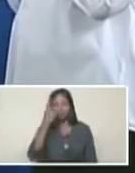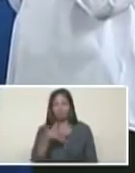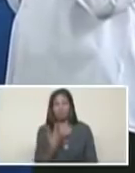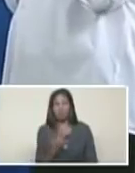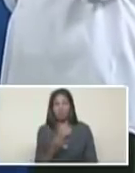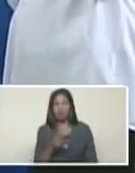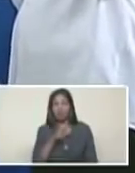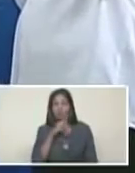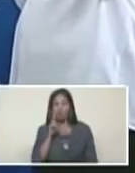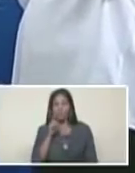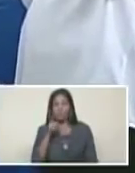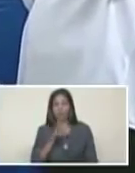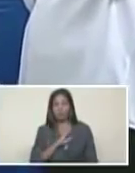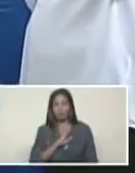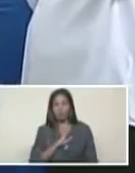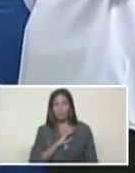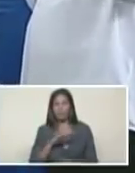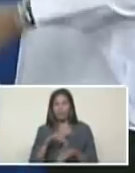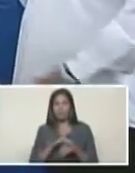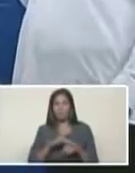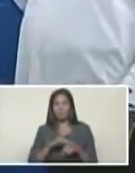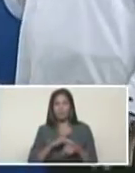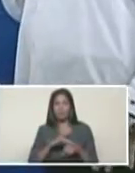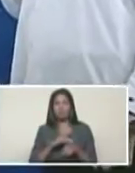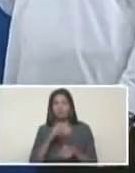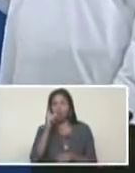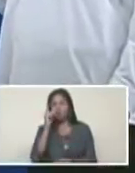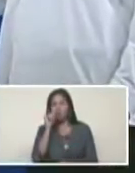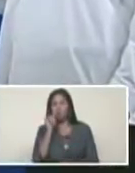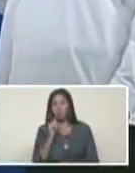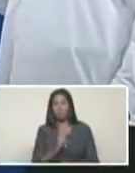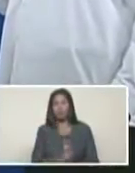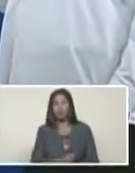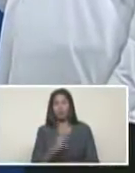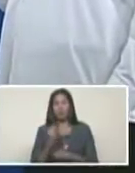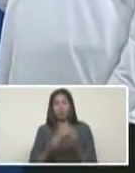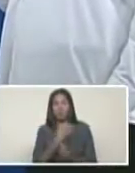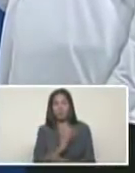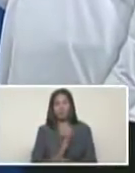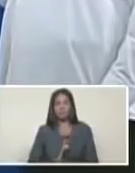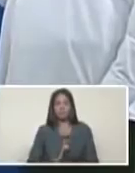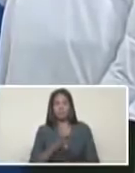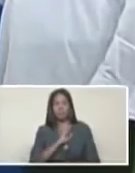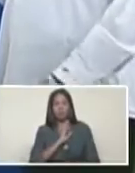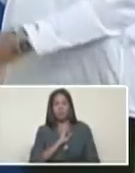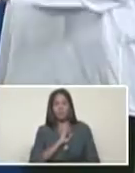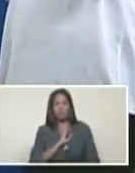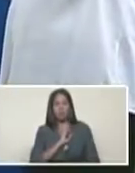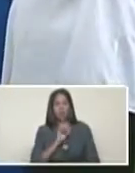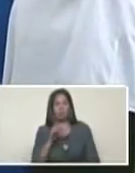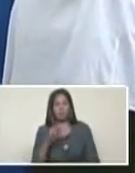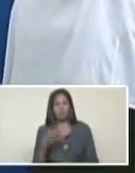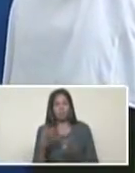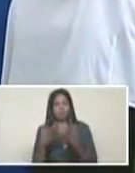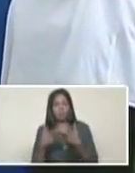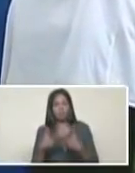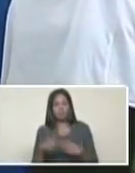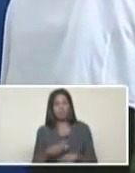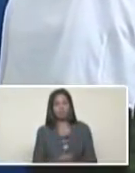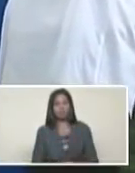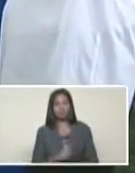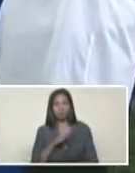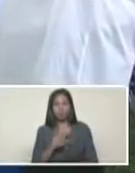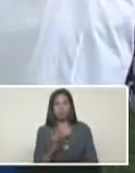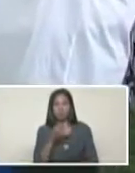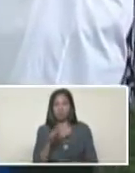nombrar al ministro Jorge Márquez como presidente de esa corporación. Yo quiero que de manera